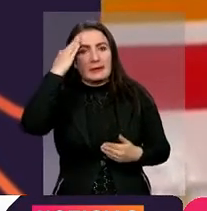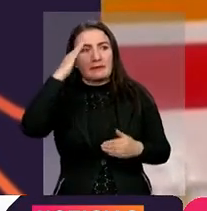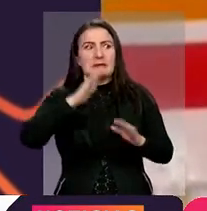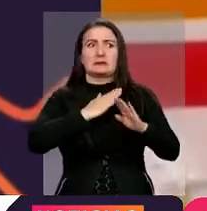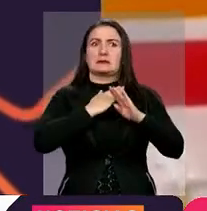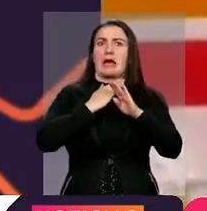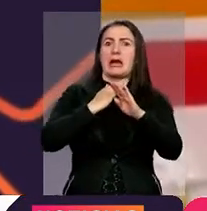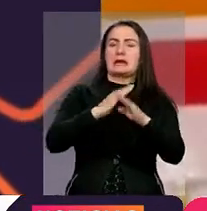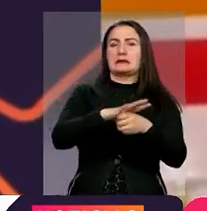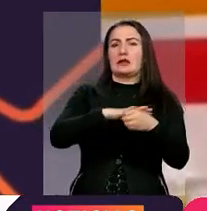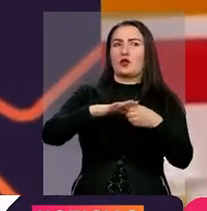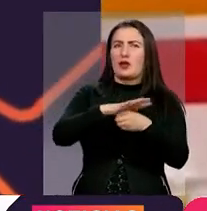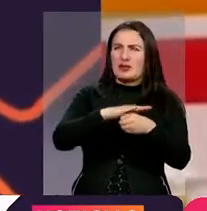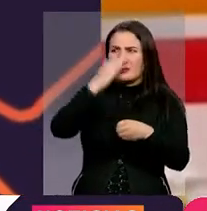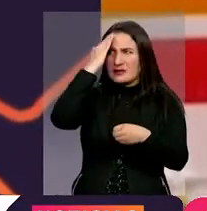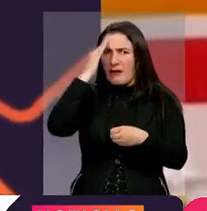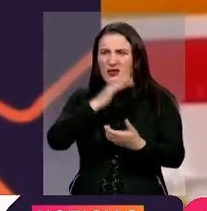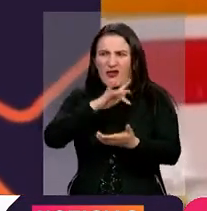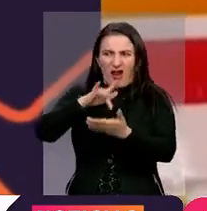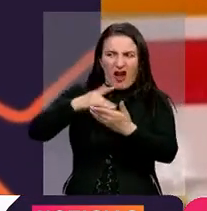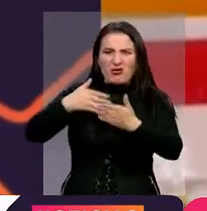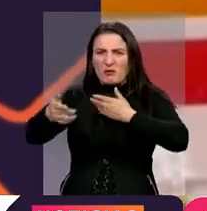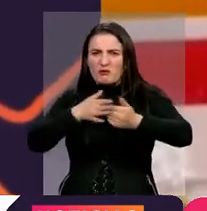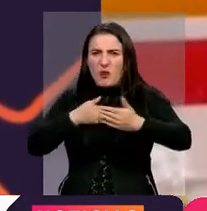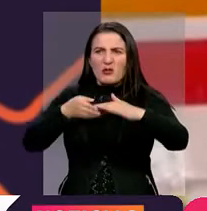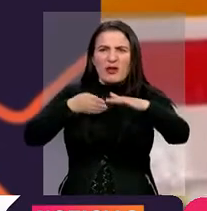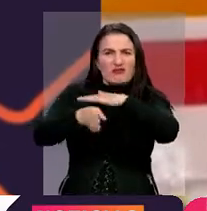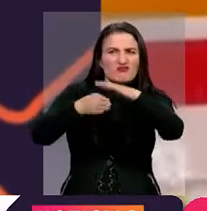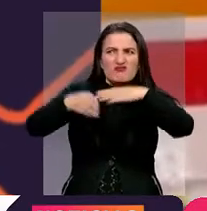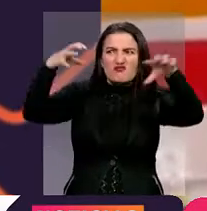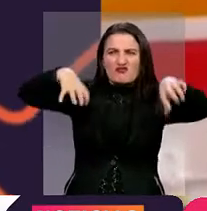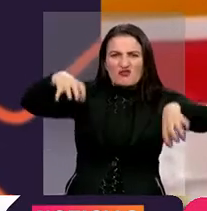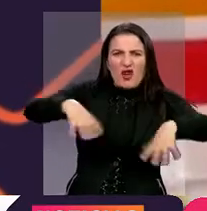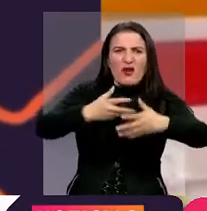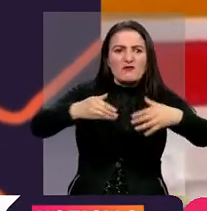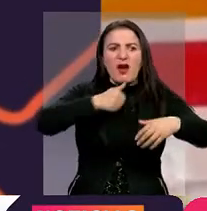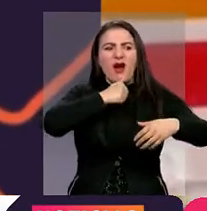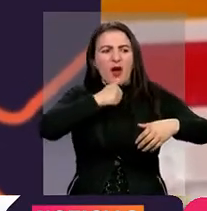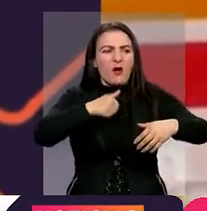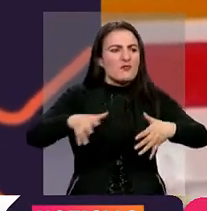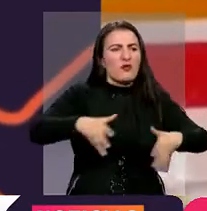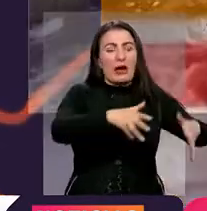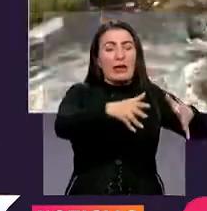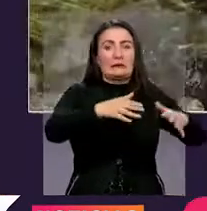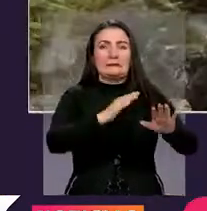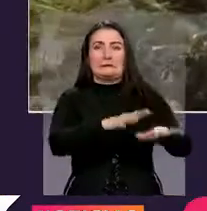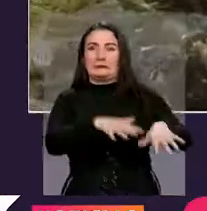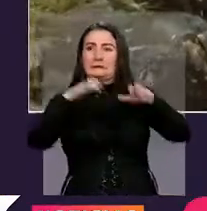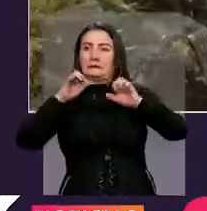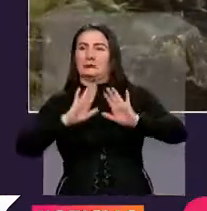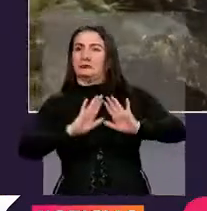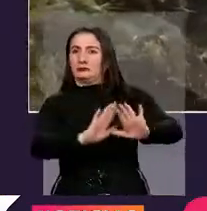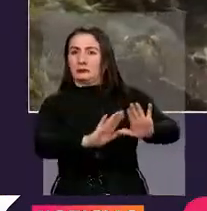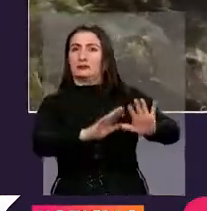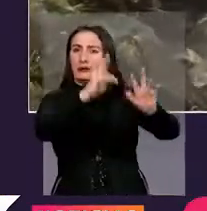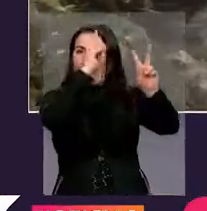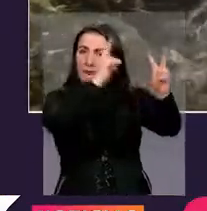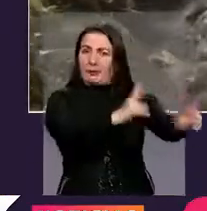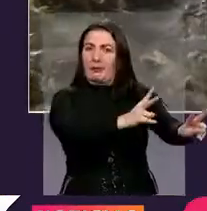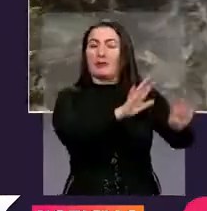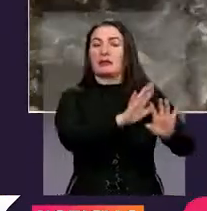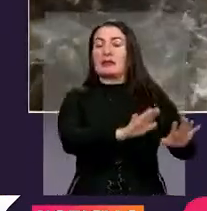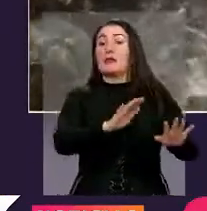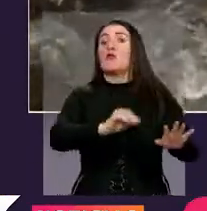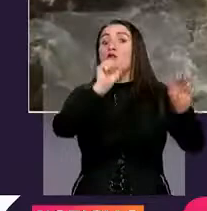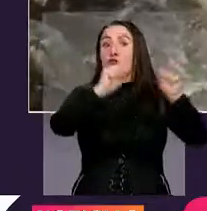que lamentar, que evitemos al máximo ingresar a los diferentes espejos de agua, ríos y quebradas de nuestro departamento, ya que